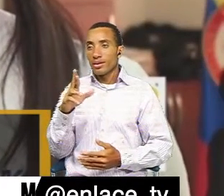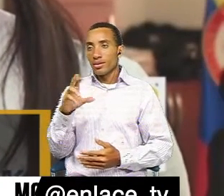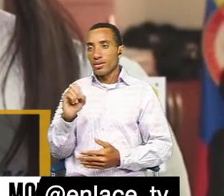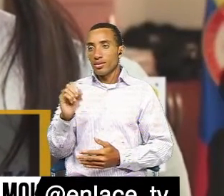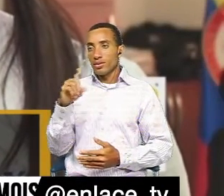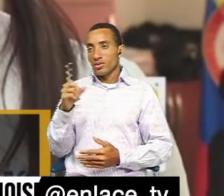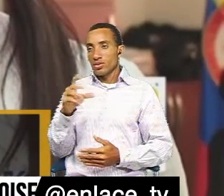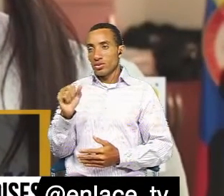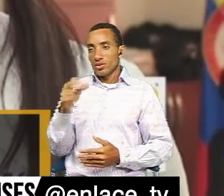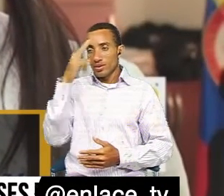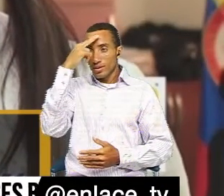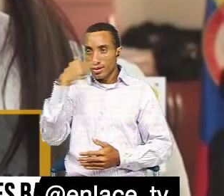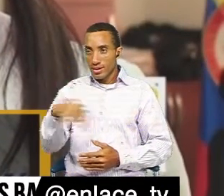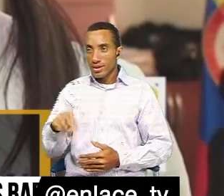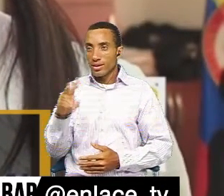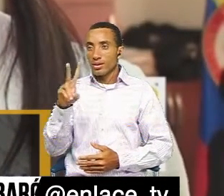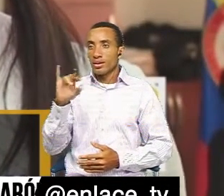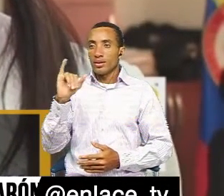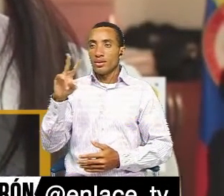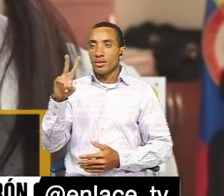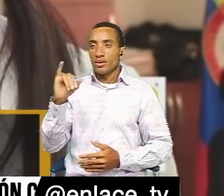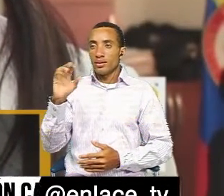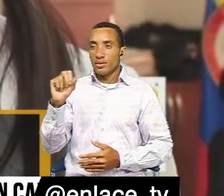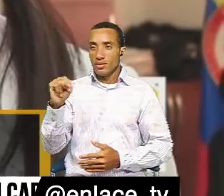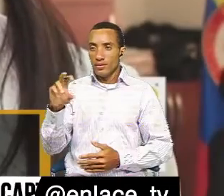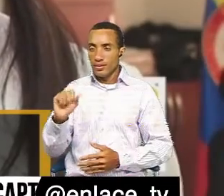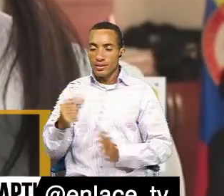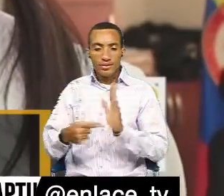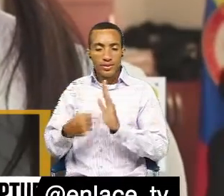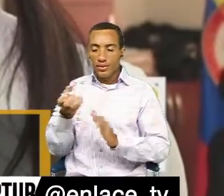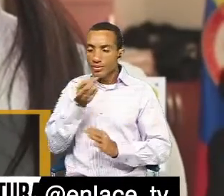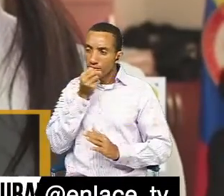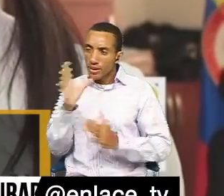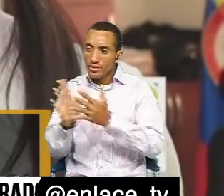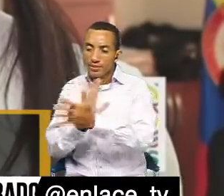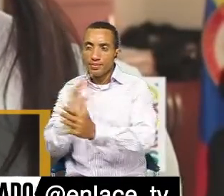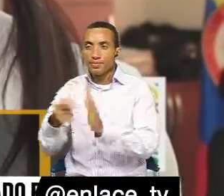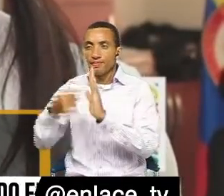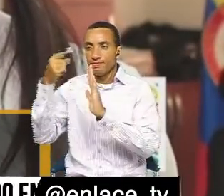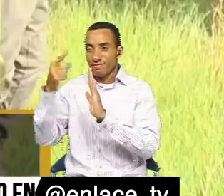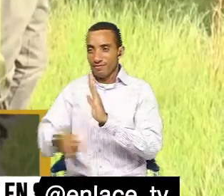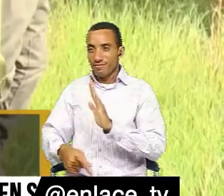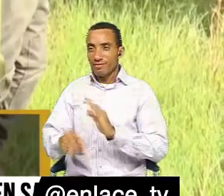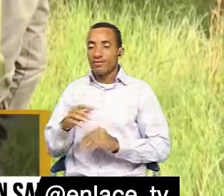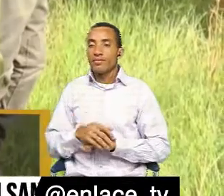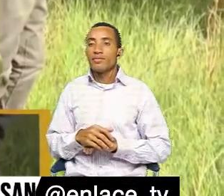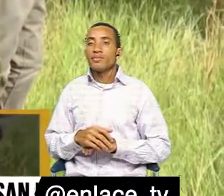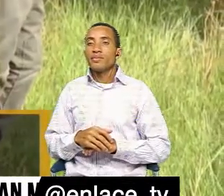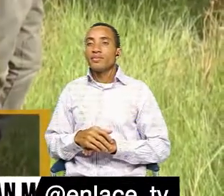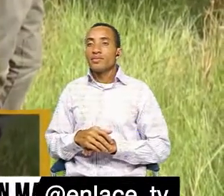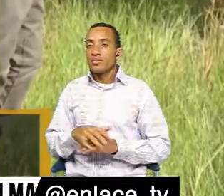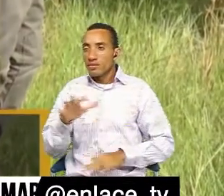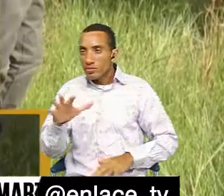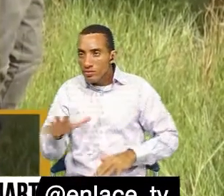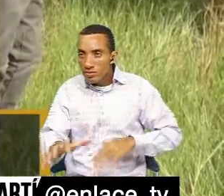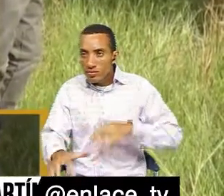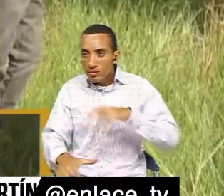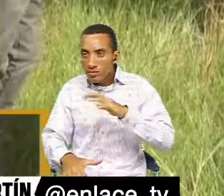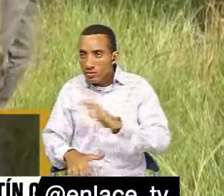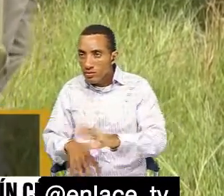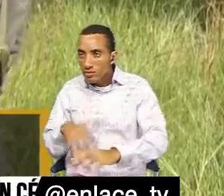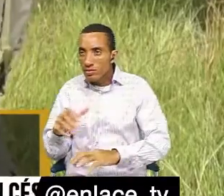Viviana por haber informado de manera oportuna e inmediata a las autoridades sobre la aparición de esta puma. El felino está siendo examinado por